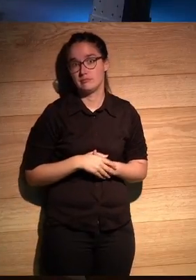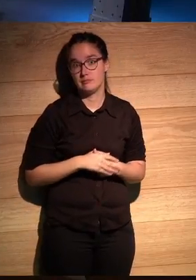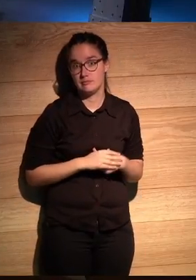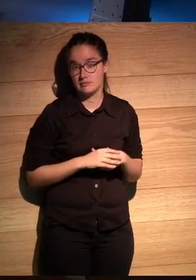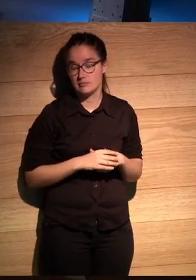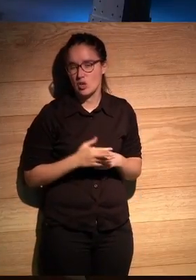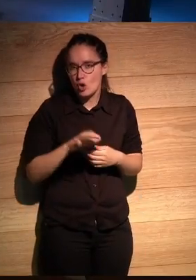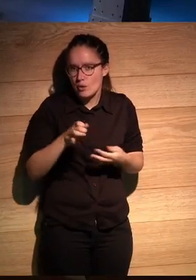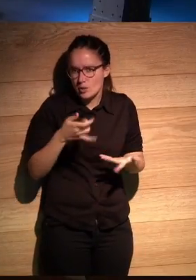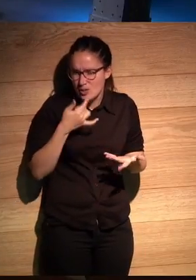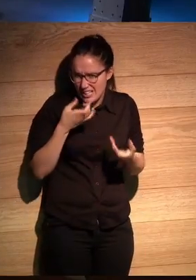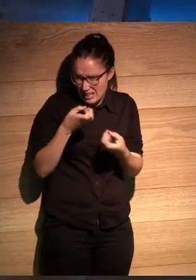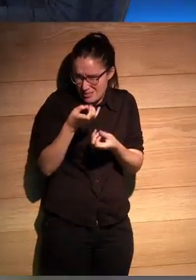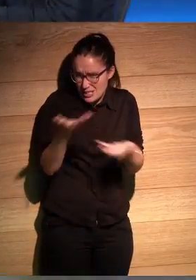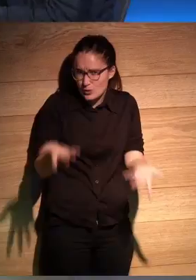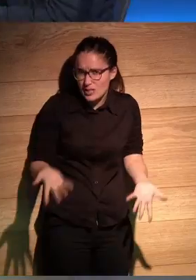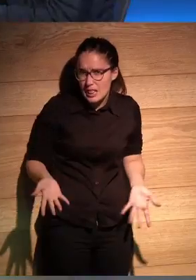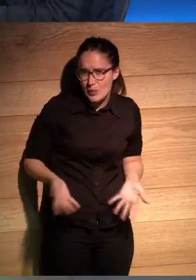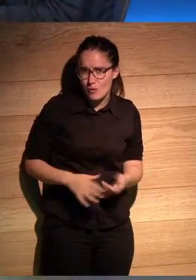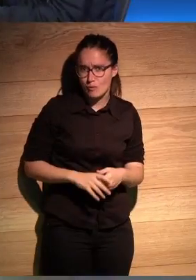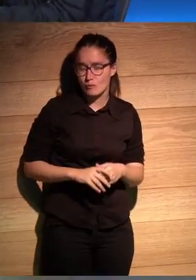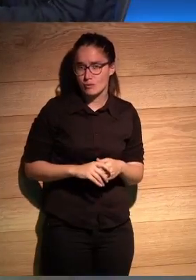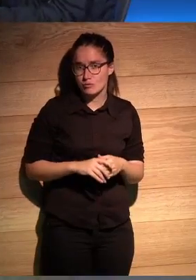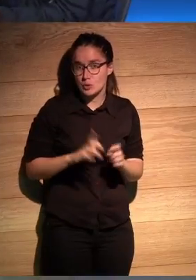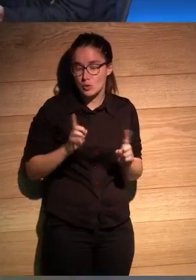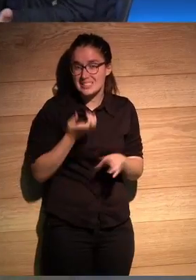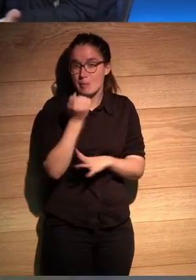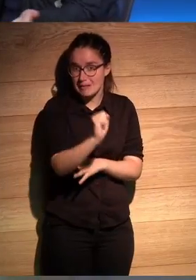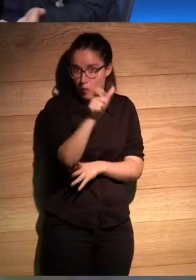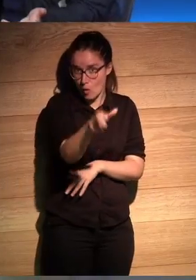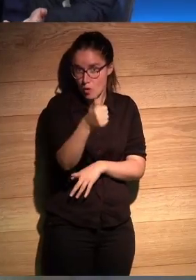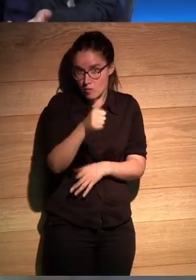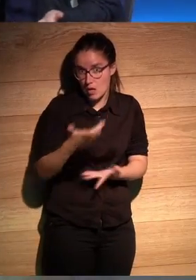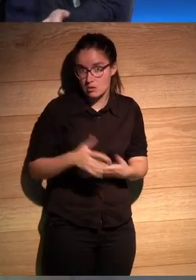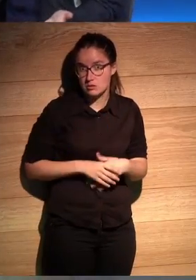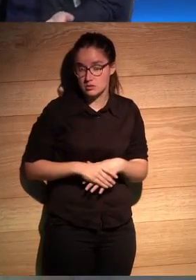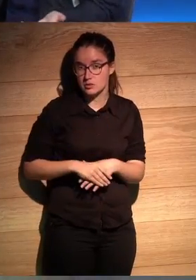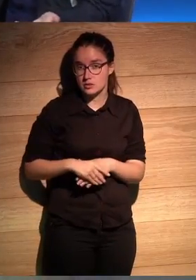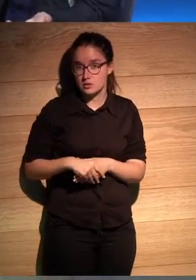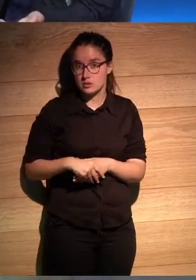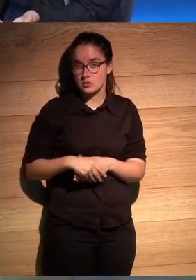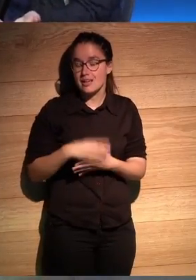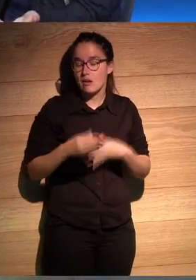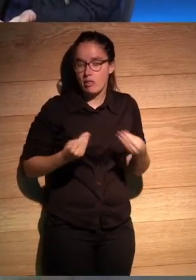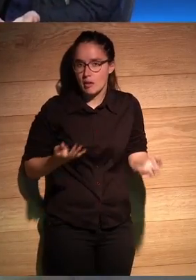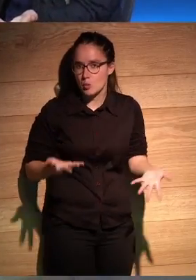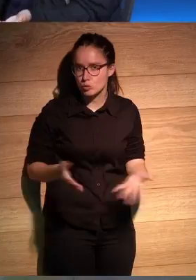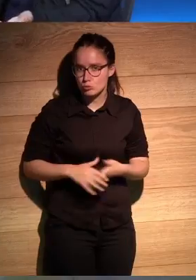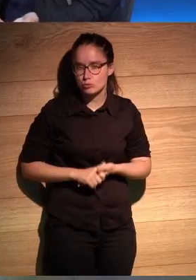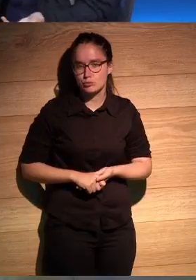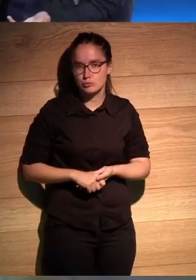y yo digo Roberto ¿pero qué me dices? digo no es que maté a un hombre maté a un hombre y me dice ¿qué hacemos ahora?